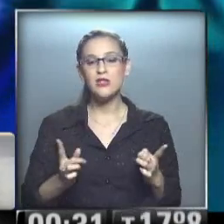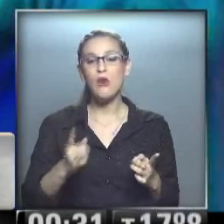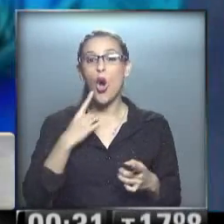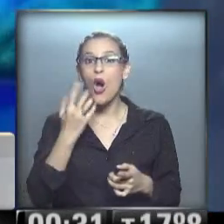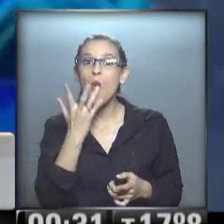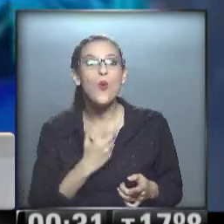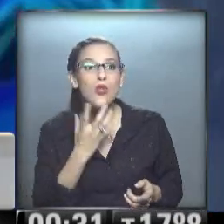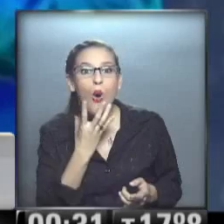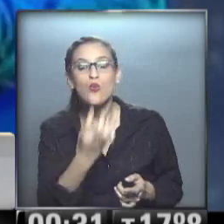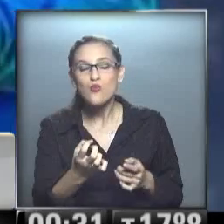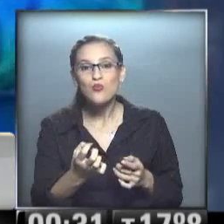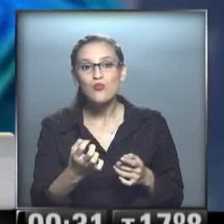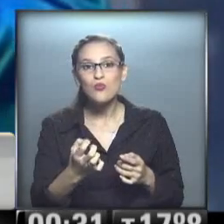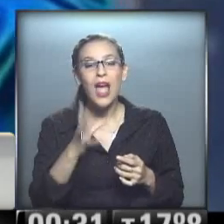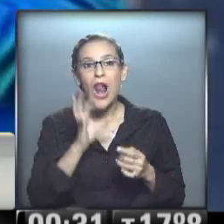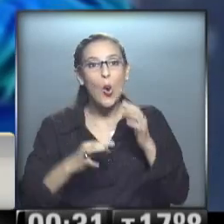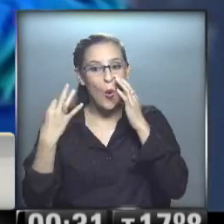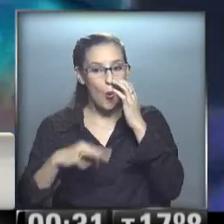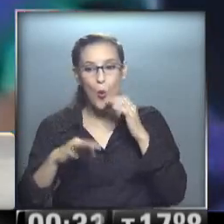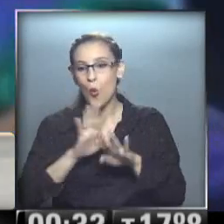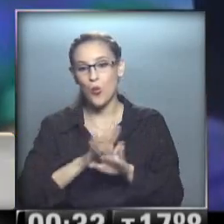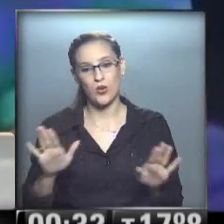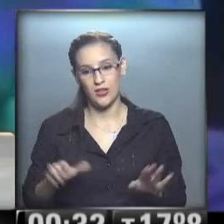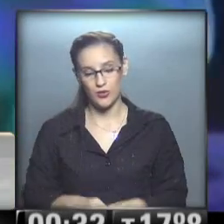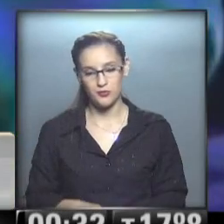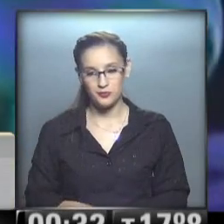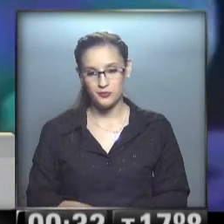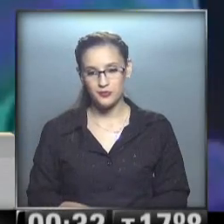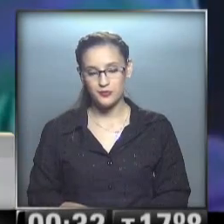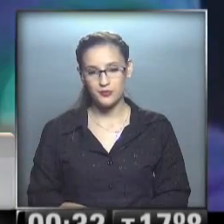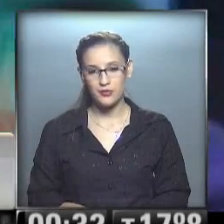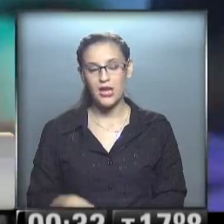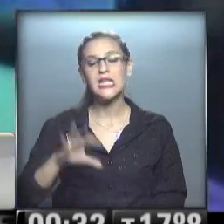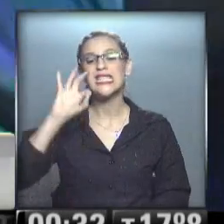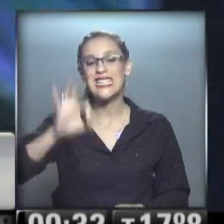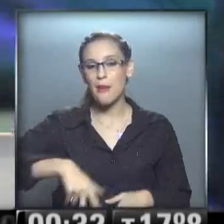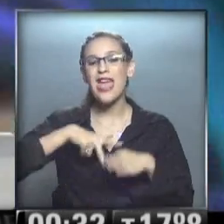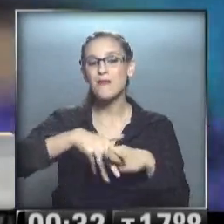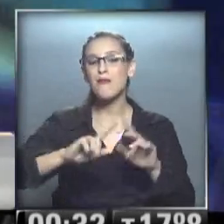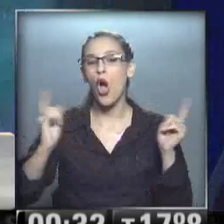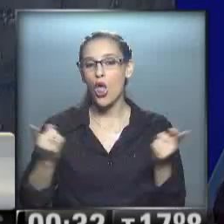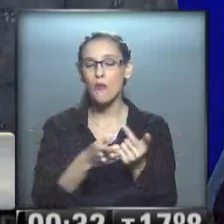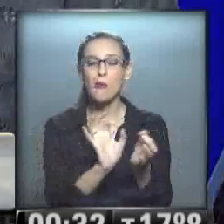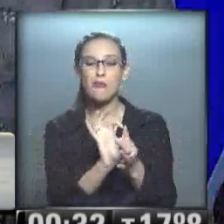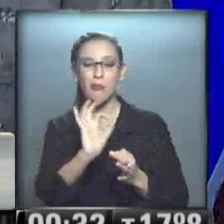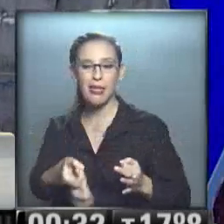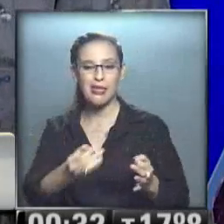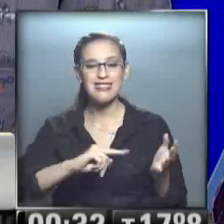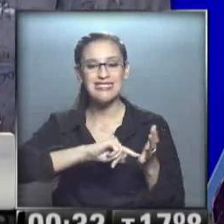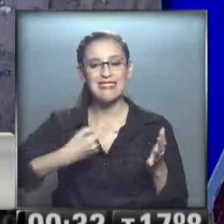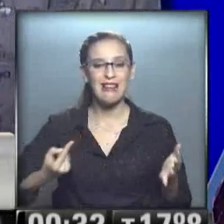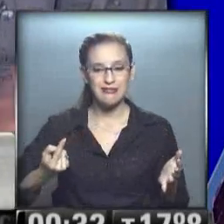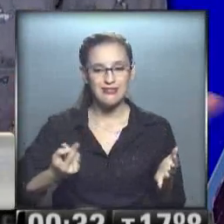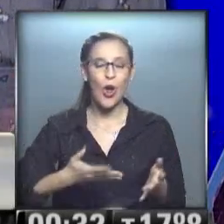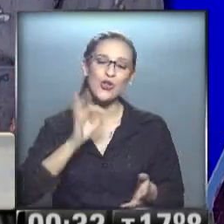enganchándose en esto, que es una experiencia única, un fenómeno único. Gaby, sabemos que el hipódromo está muy cerca del centro de la ciudad, cerca del Corsódromo,